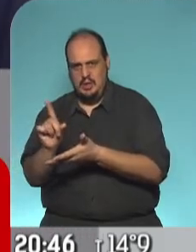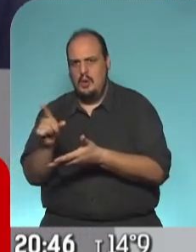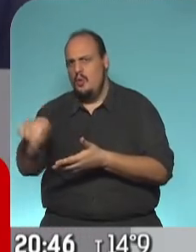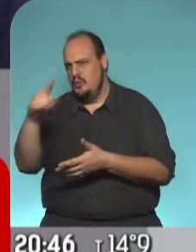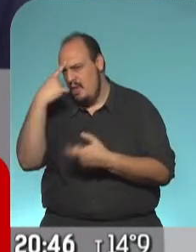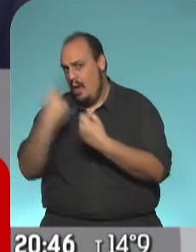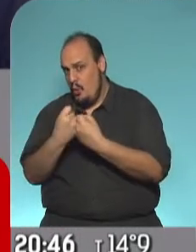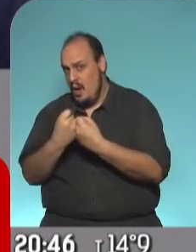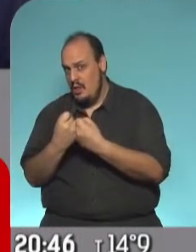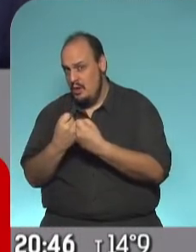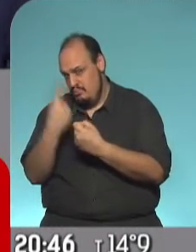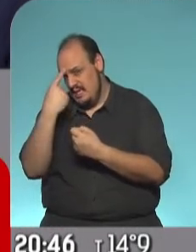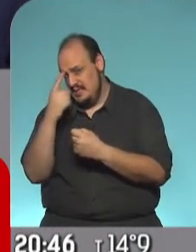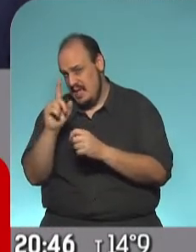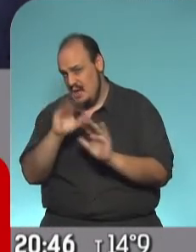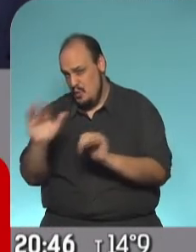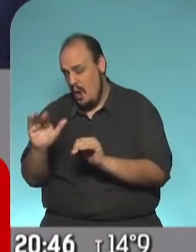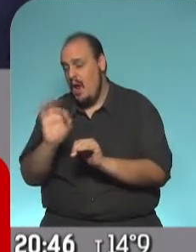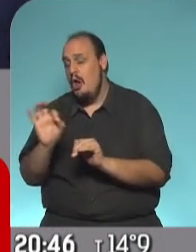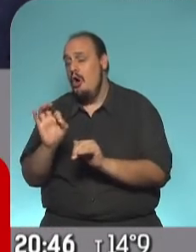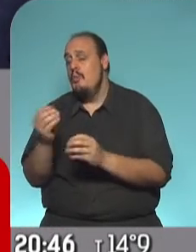mismo? Y si es así, ¿por qué?